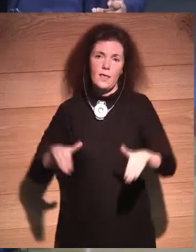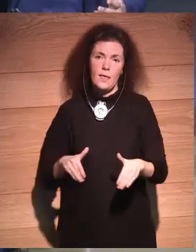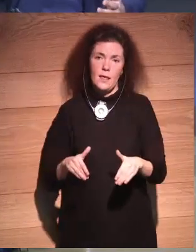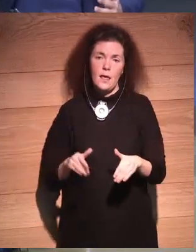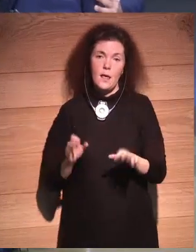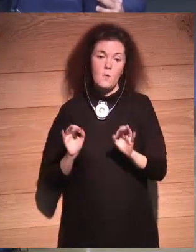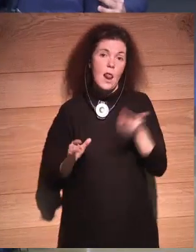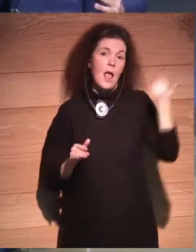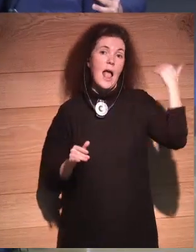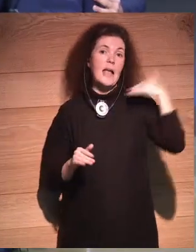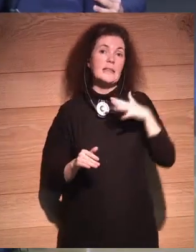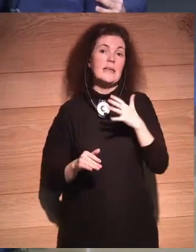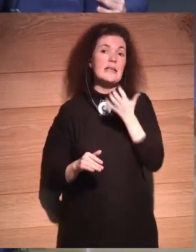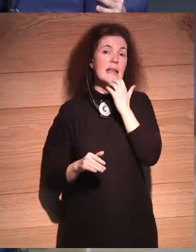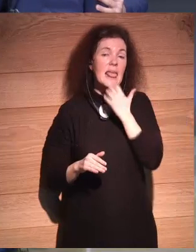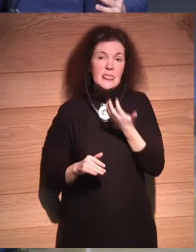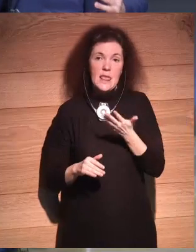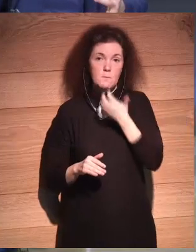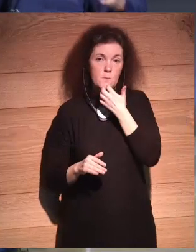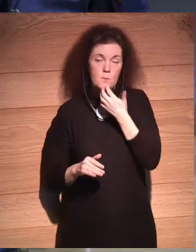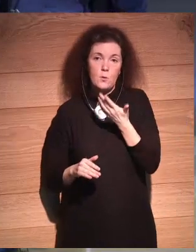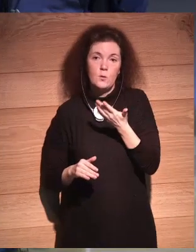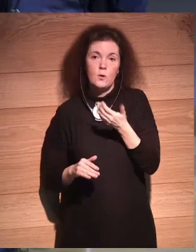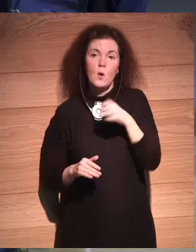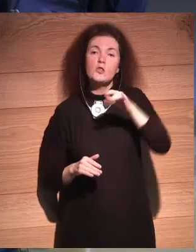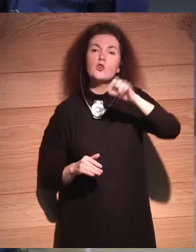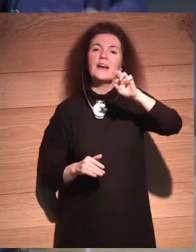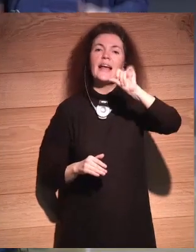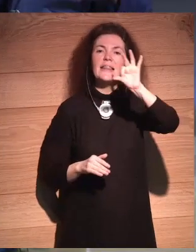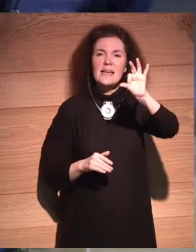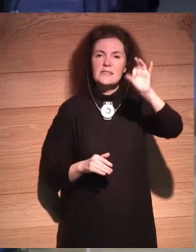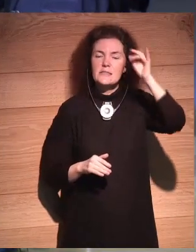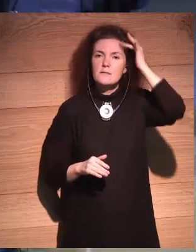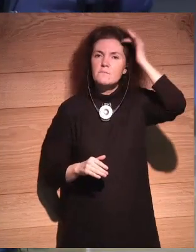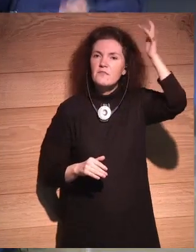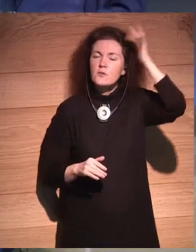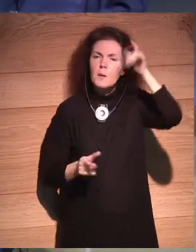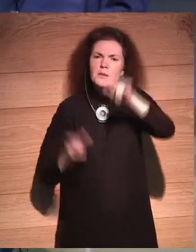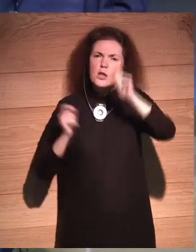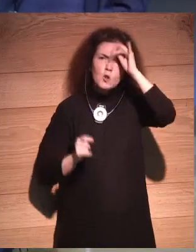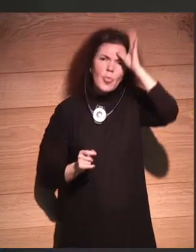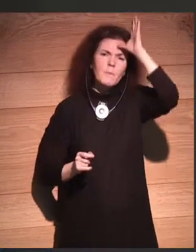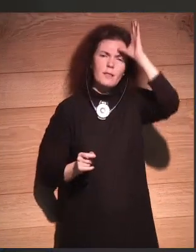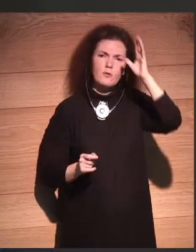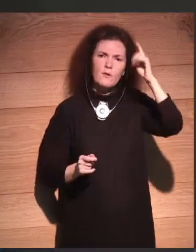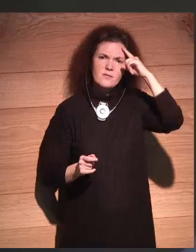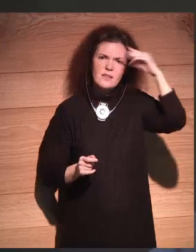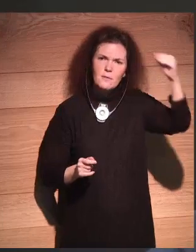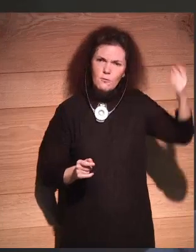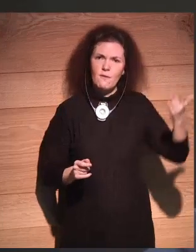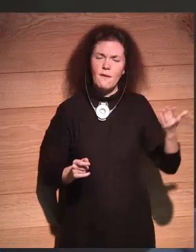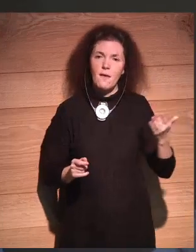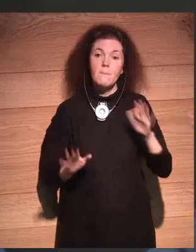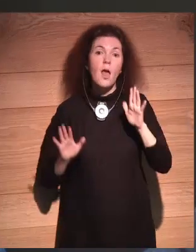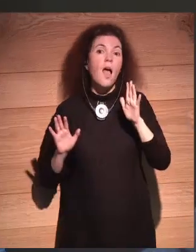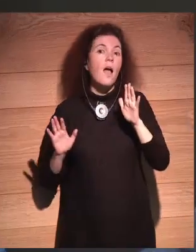como teníamos antes en Atenas, en Grecia, pero como son Sócrates, que eran personas que tenían ese conocimiento, esa sabiduría. Pero claro,